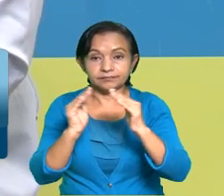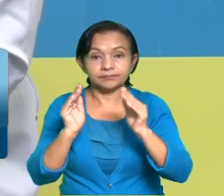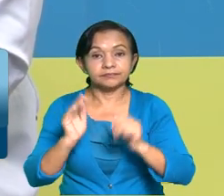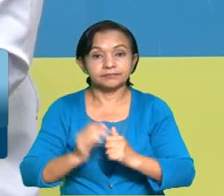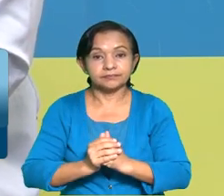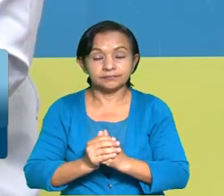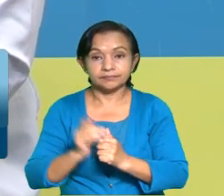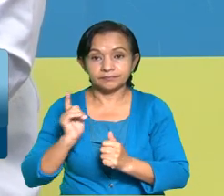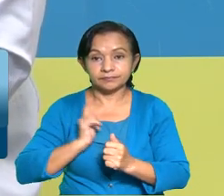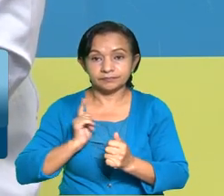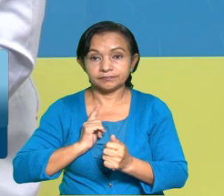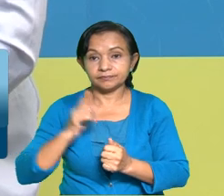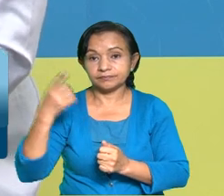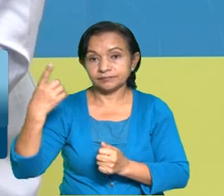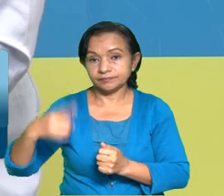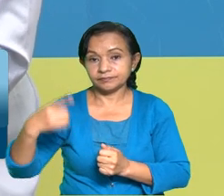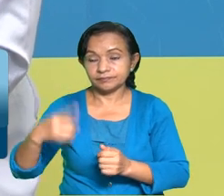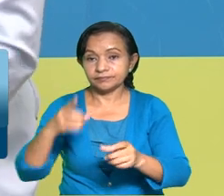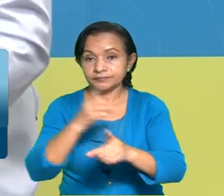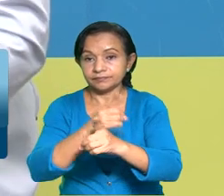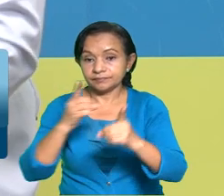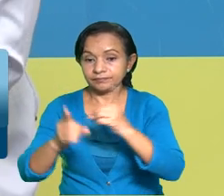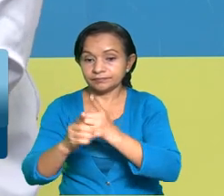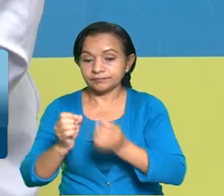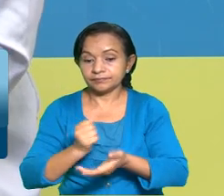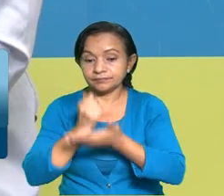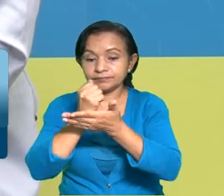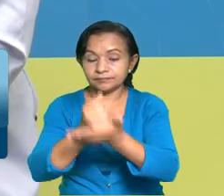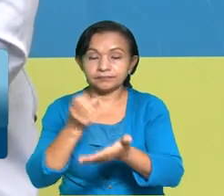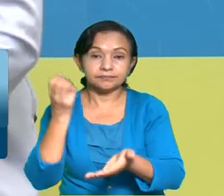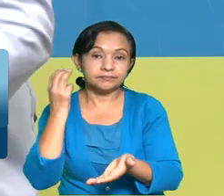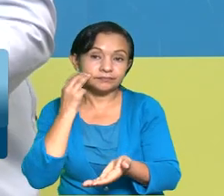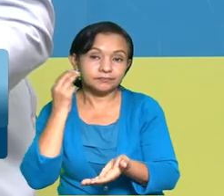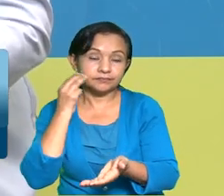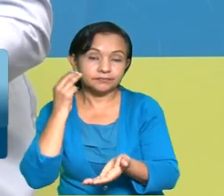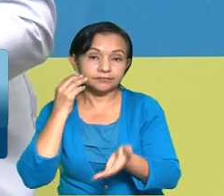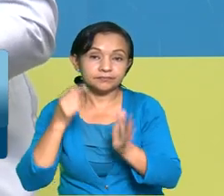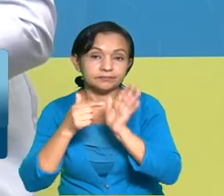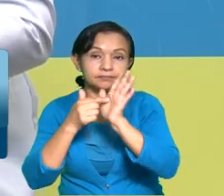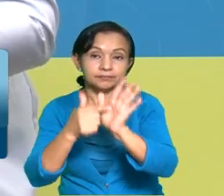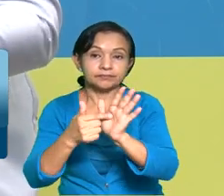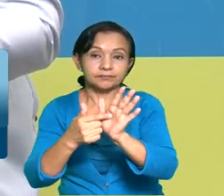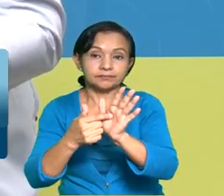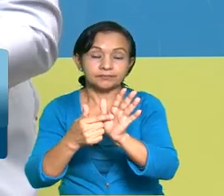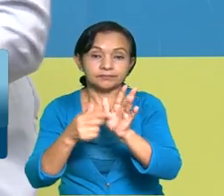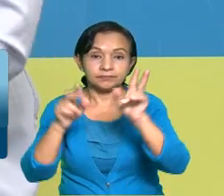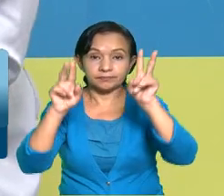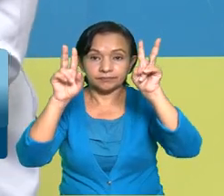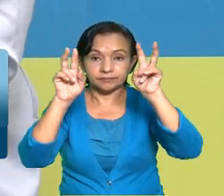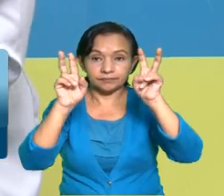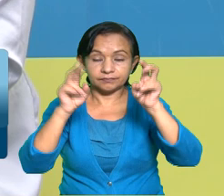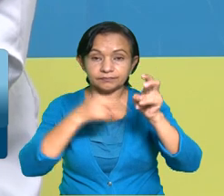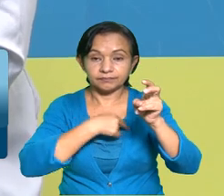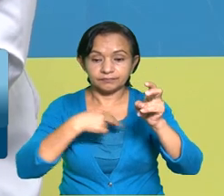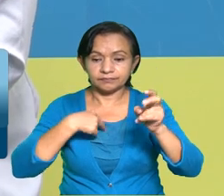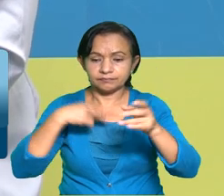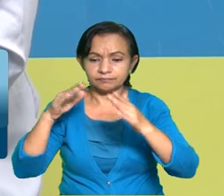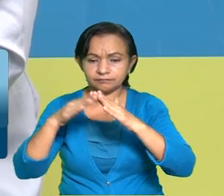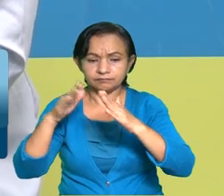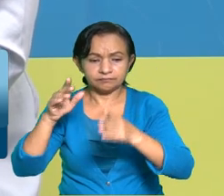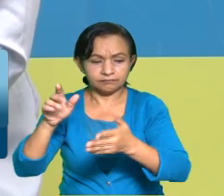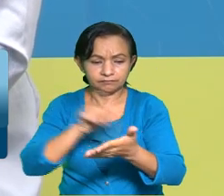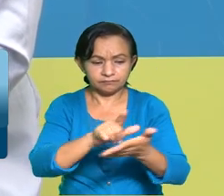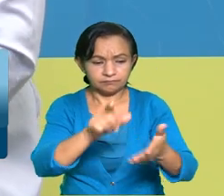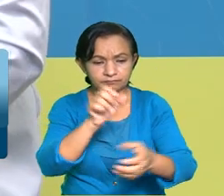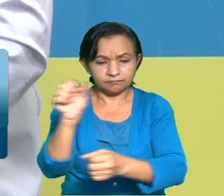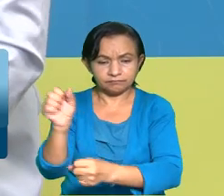tiene el derecho, la obligación de ayudarle a esa mamá. Por ejemplo, en respecto a los quehaceres de la casa,